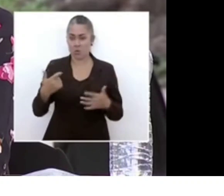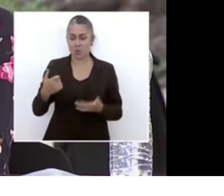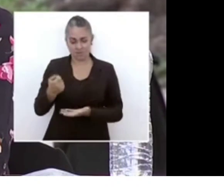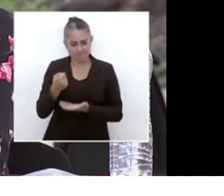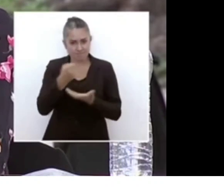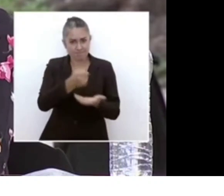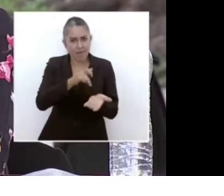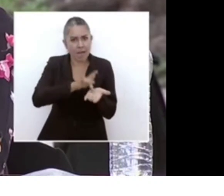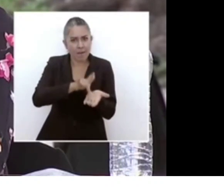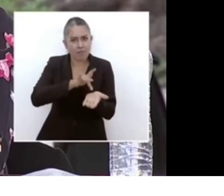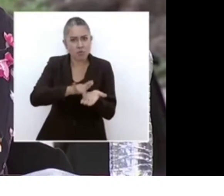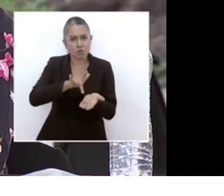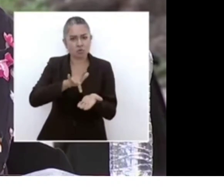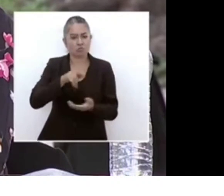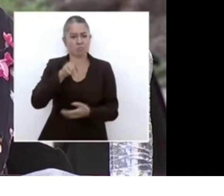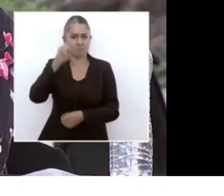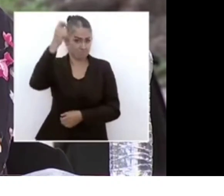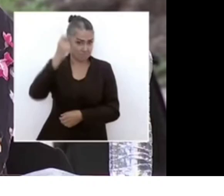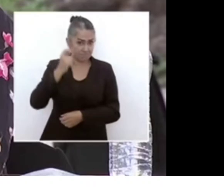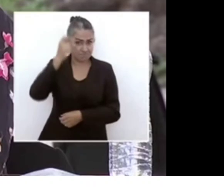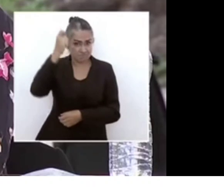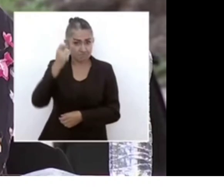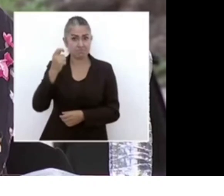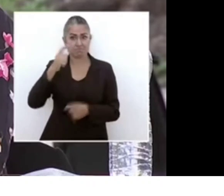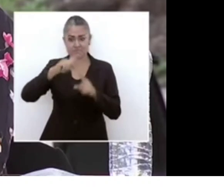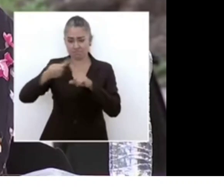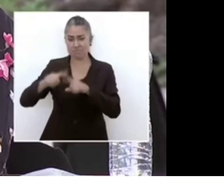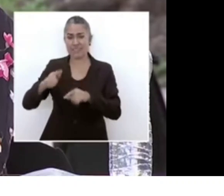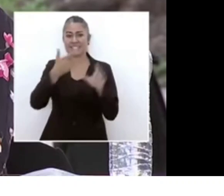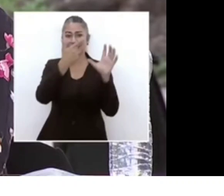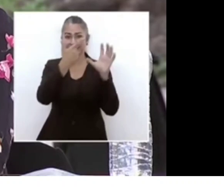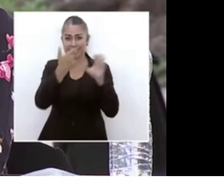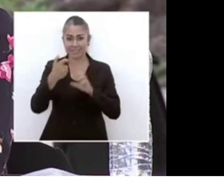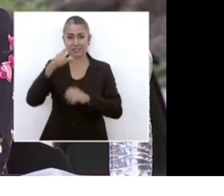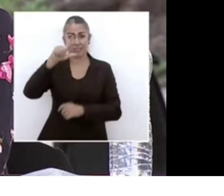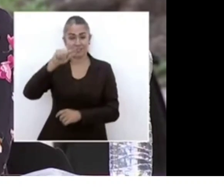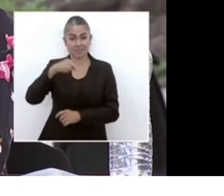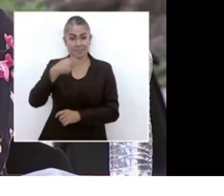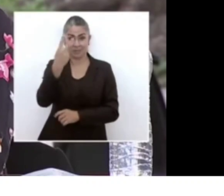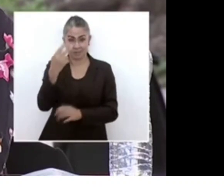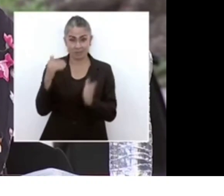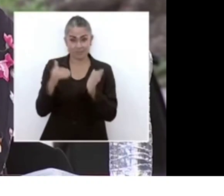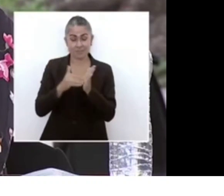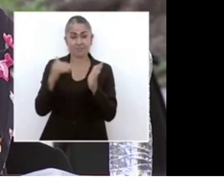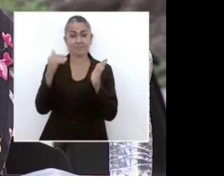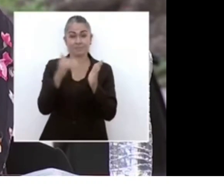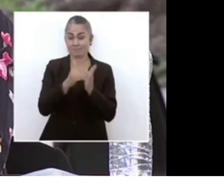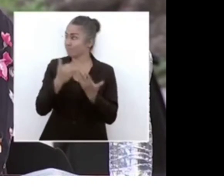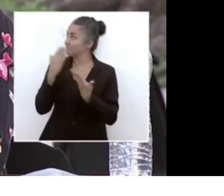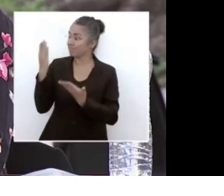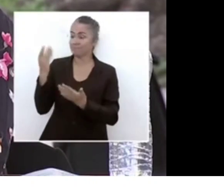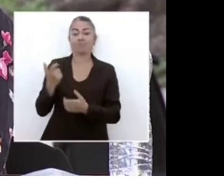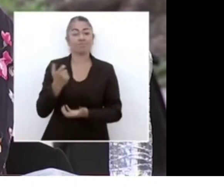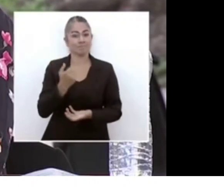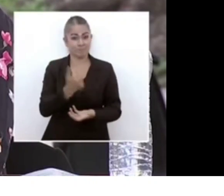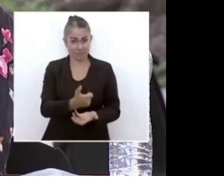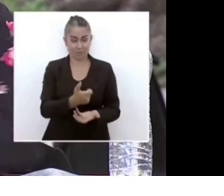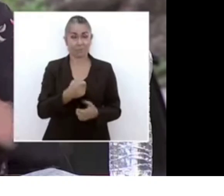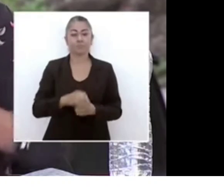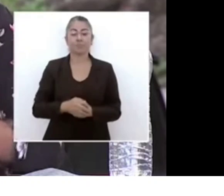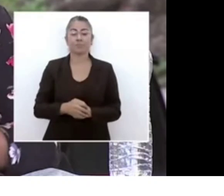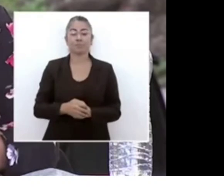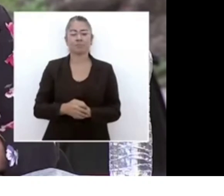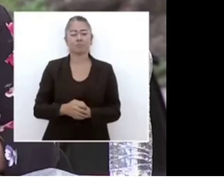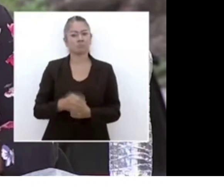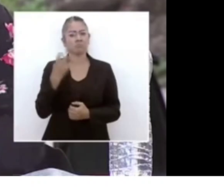inversión directa en becas de 772 millones de pesos. De ellos se